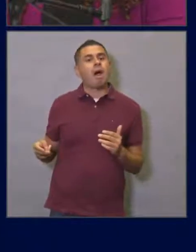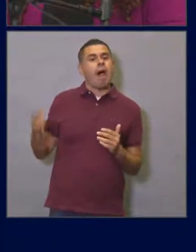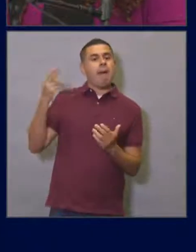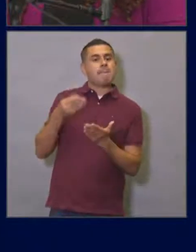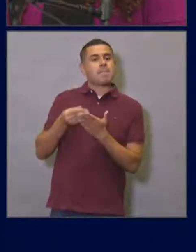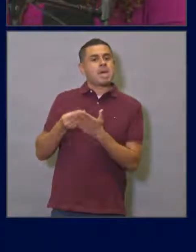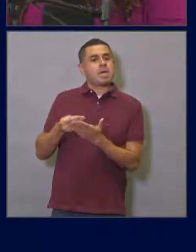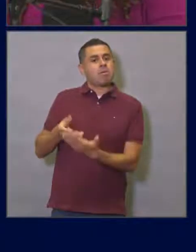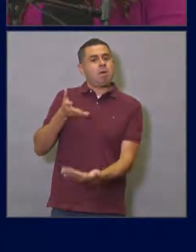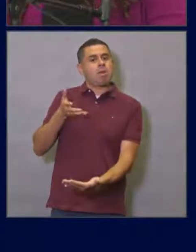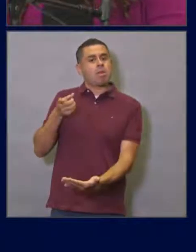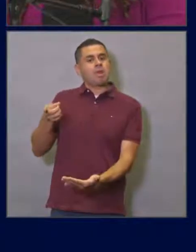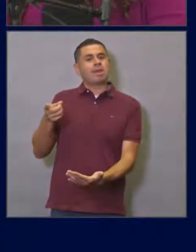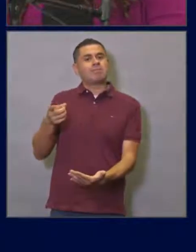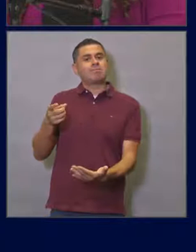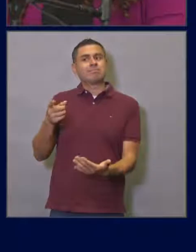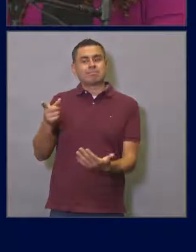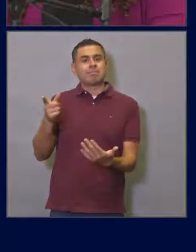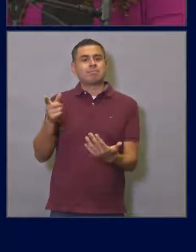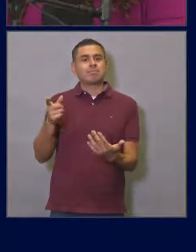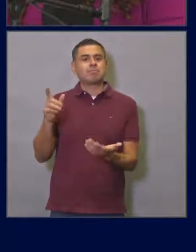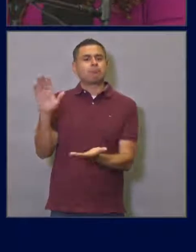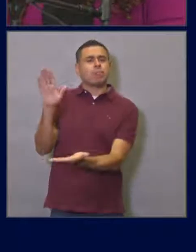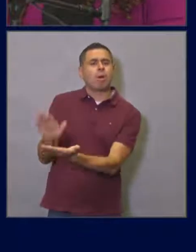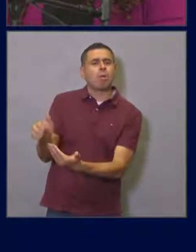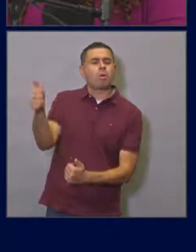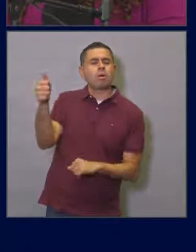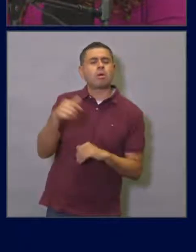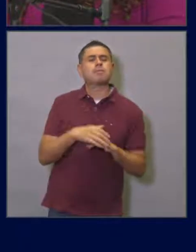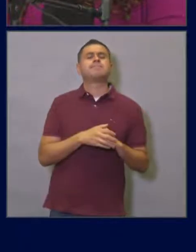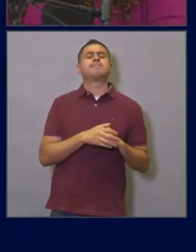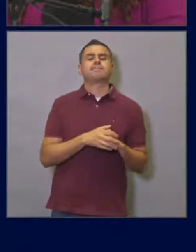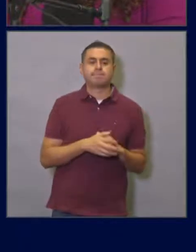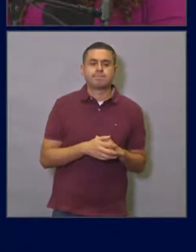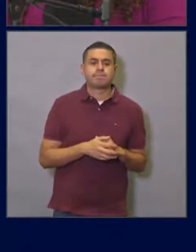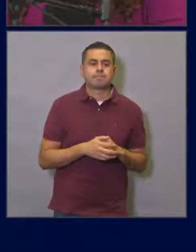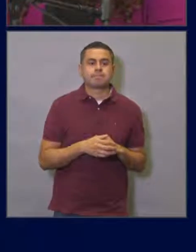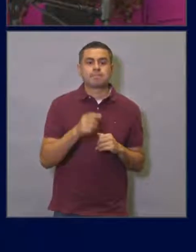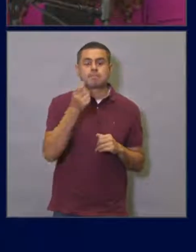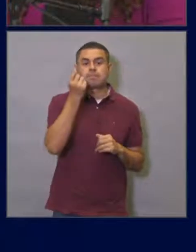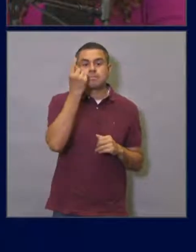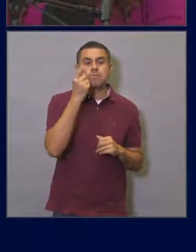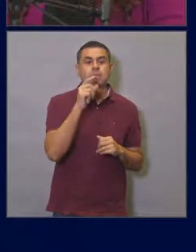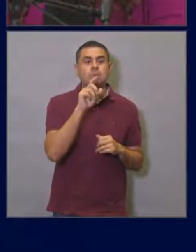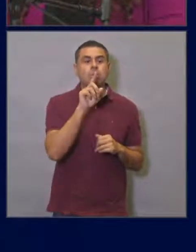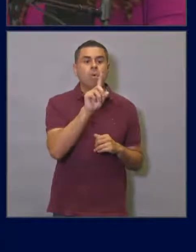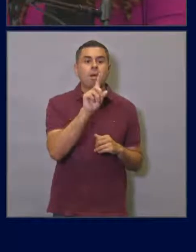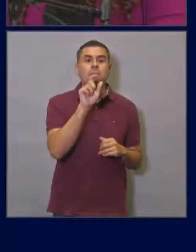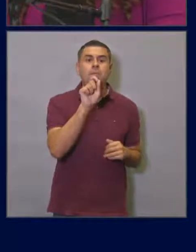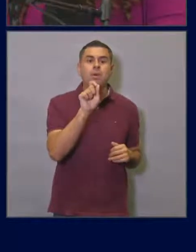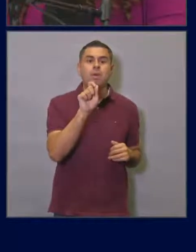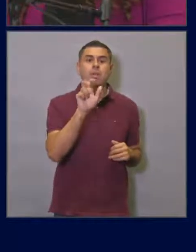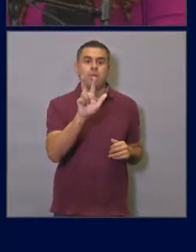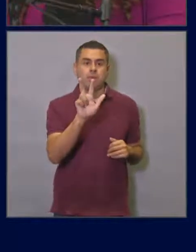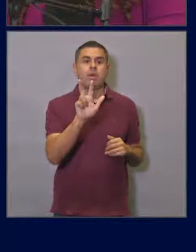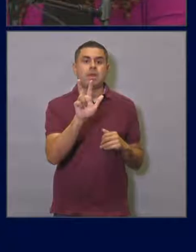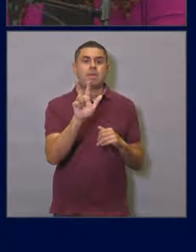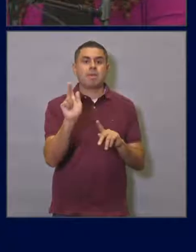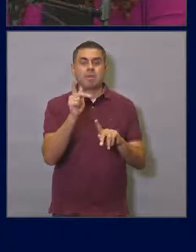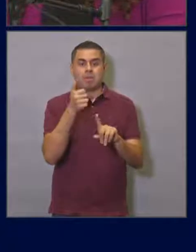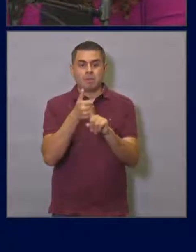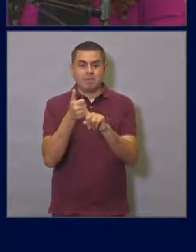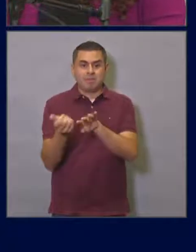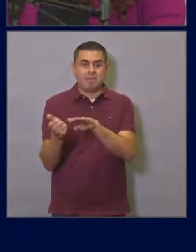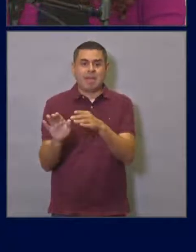octubre, la tasa de mortalidad entre las personas latinas bajó a 1.3 muertes por cada